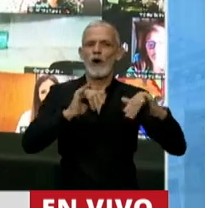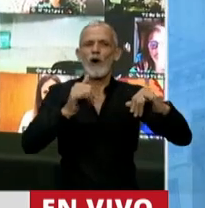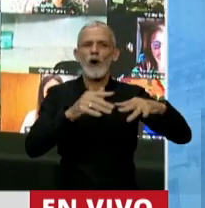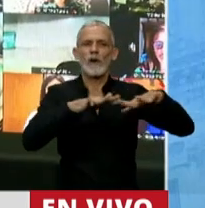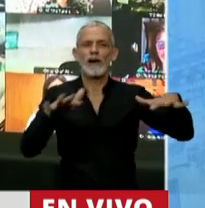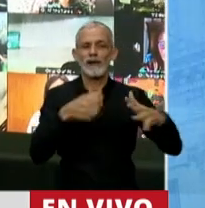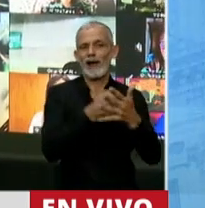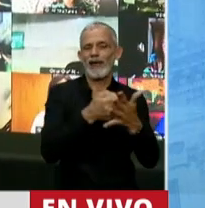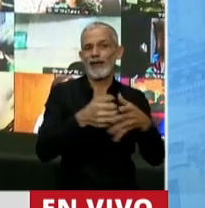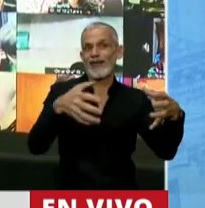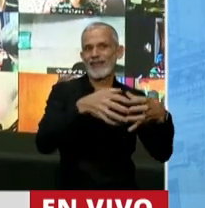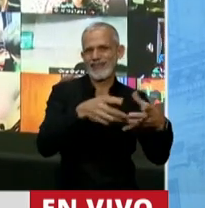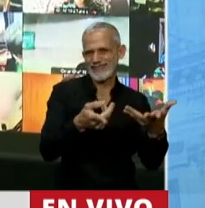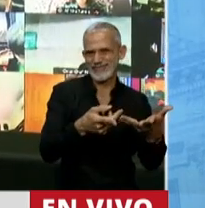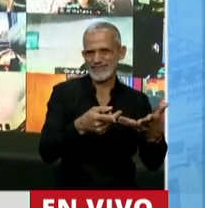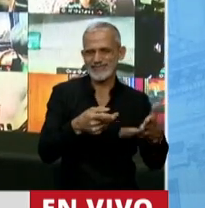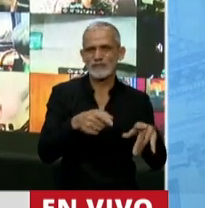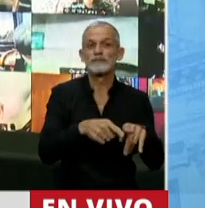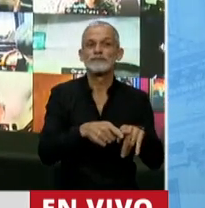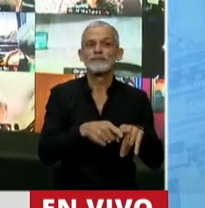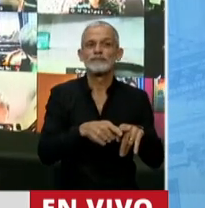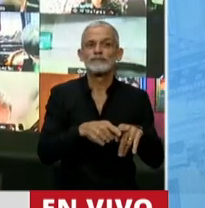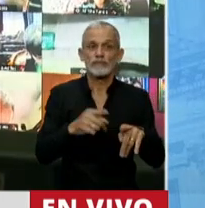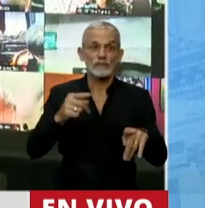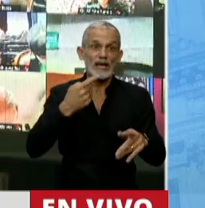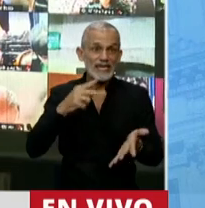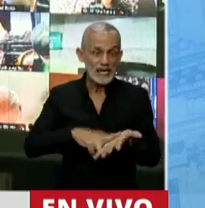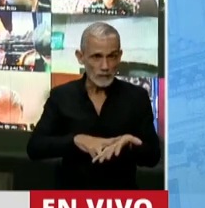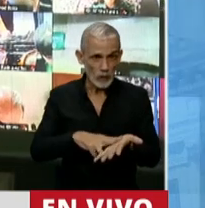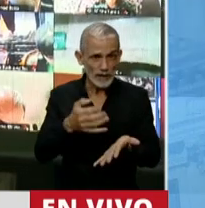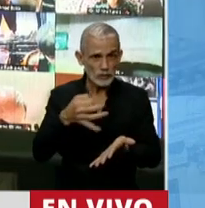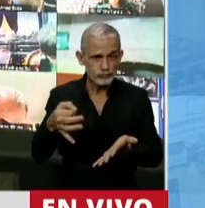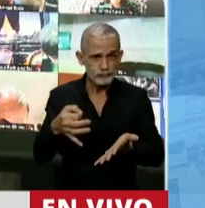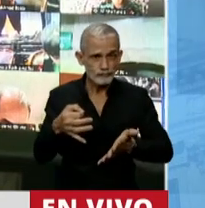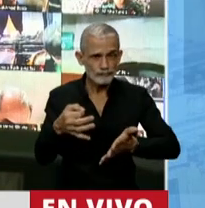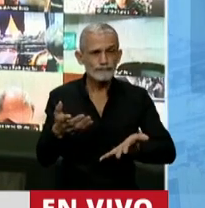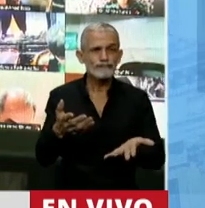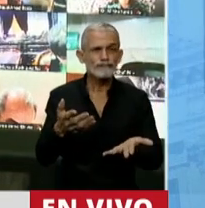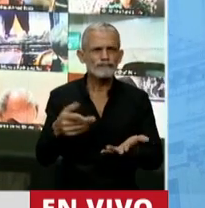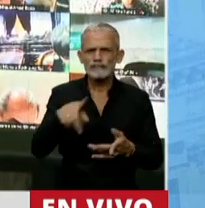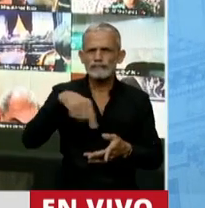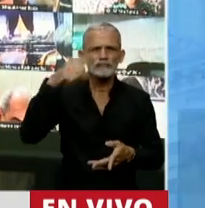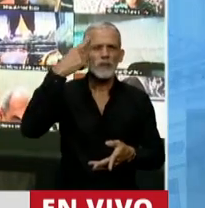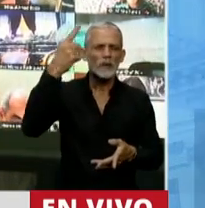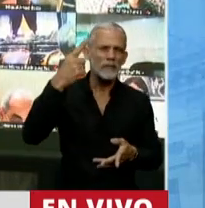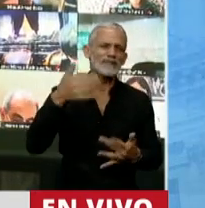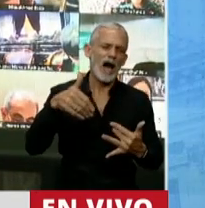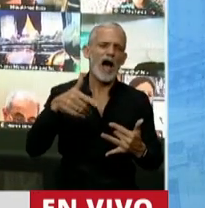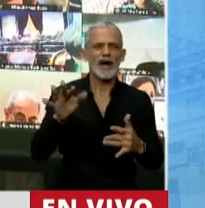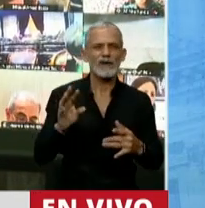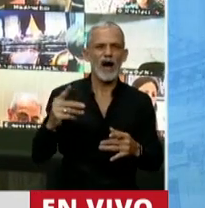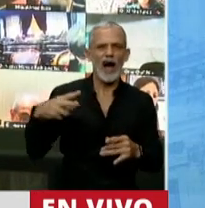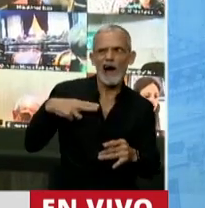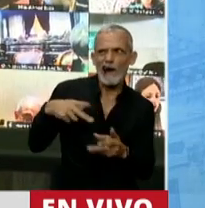y para la militancia. Es un impuesto que no es como muchos piensan que va a afectar a ese